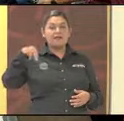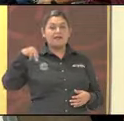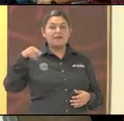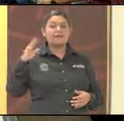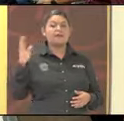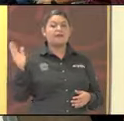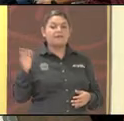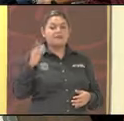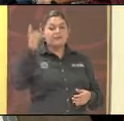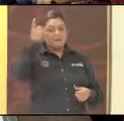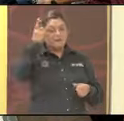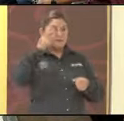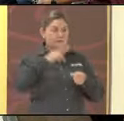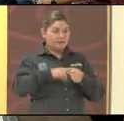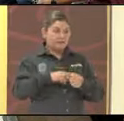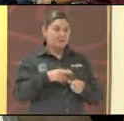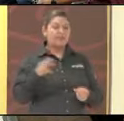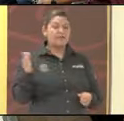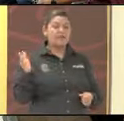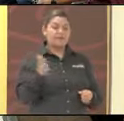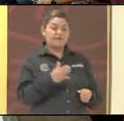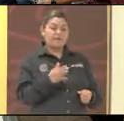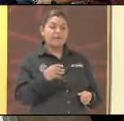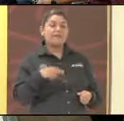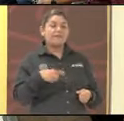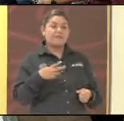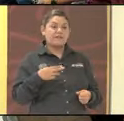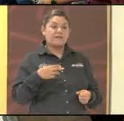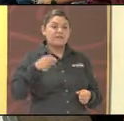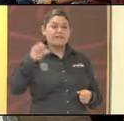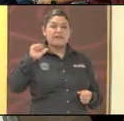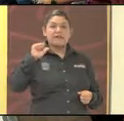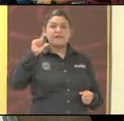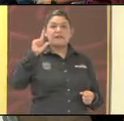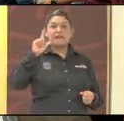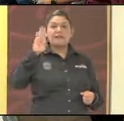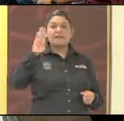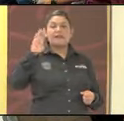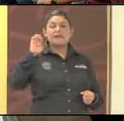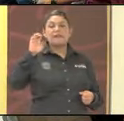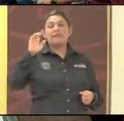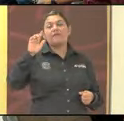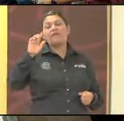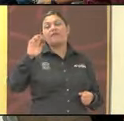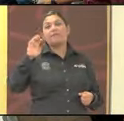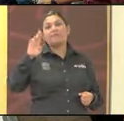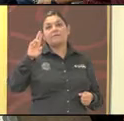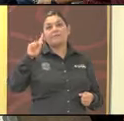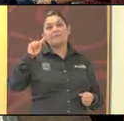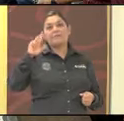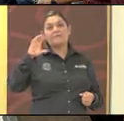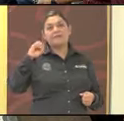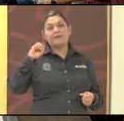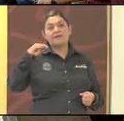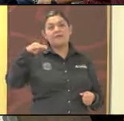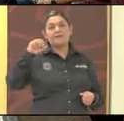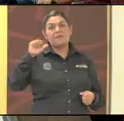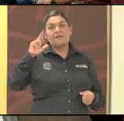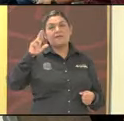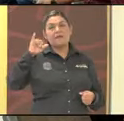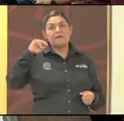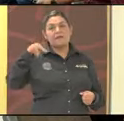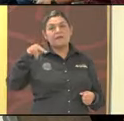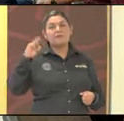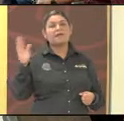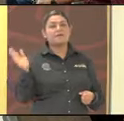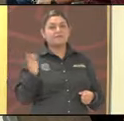Reyes, directora técnica, Daniel Alberto Marín Castillo, director de Bienestar Social, María del Carmen